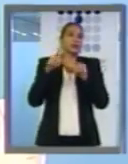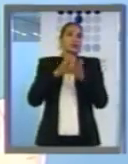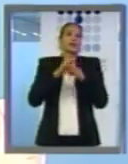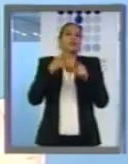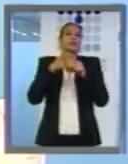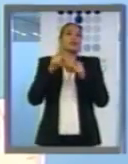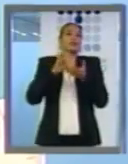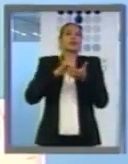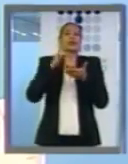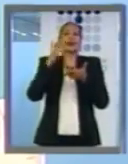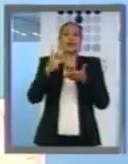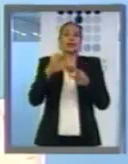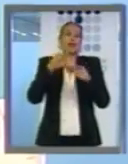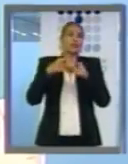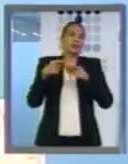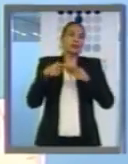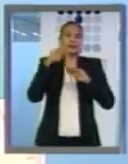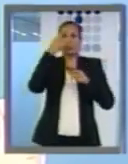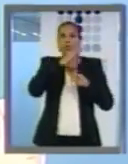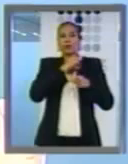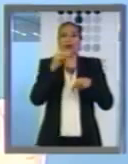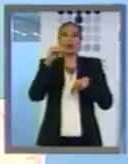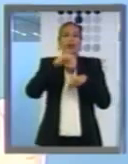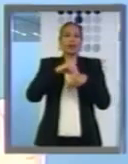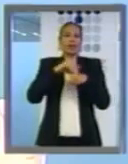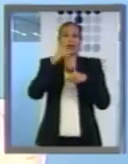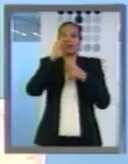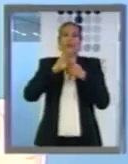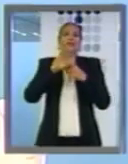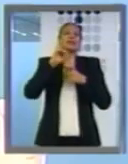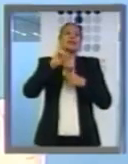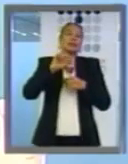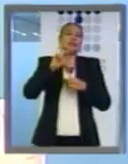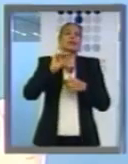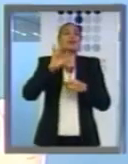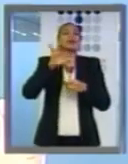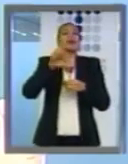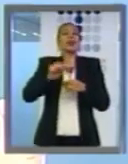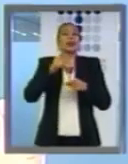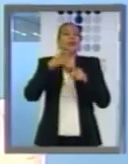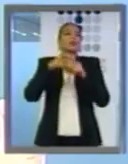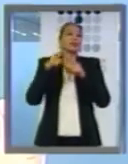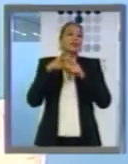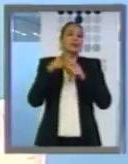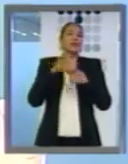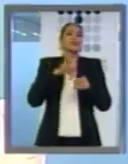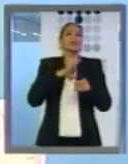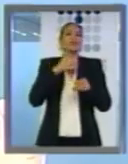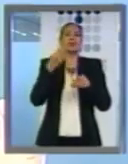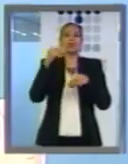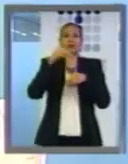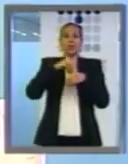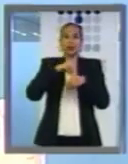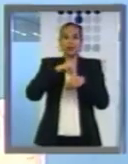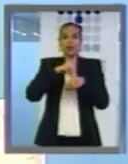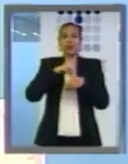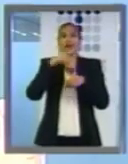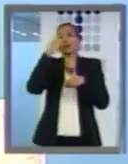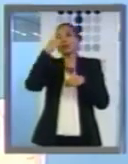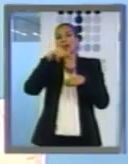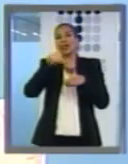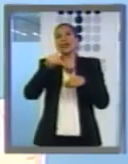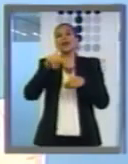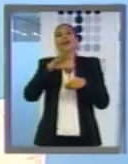amigos gracia o pitazo para que te den una orden de aprehensión y no te alcancen, y a los enemigos de estricta aplicación de la ley. Entonces era muy,